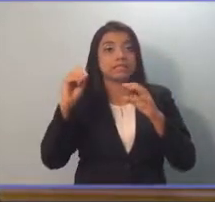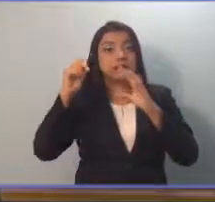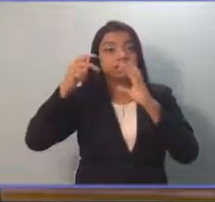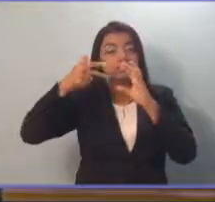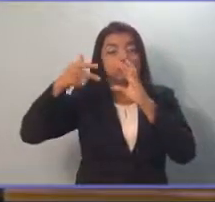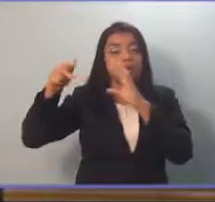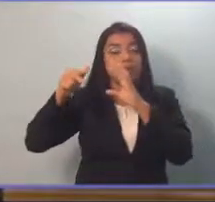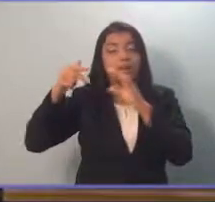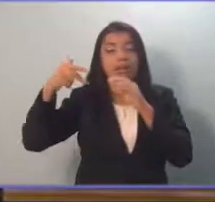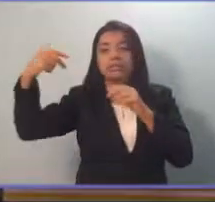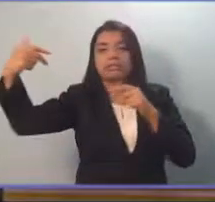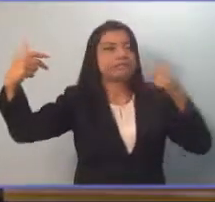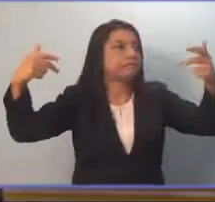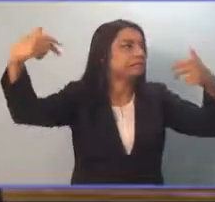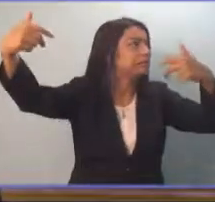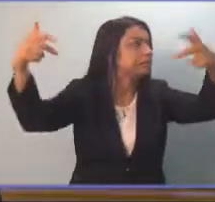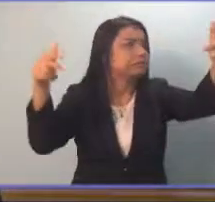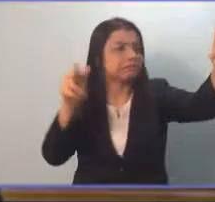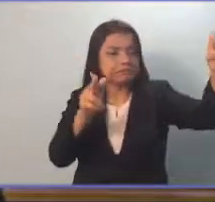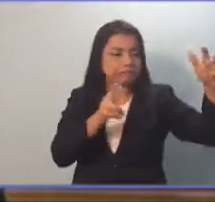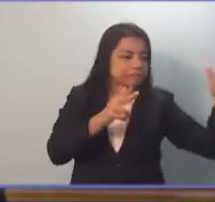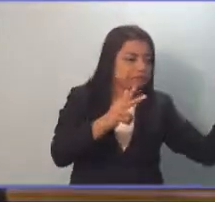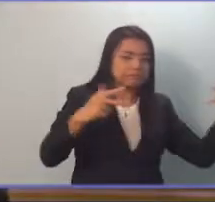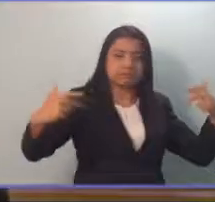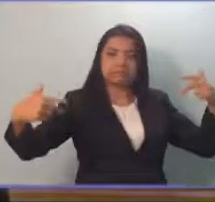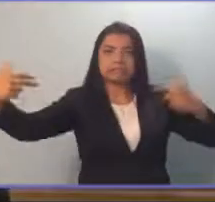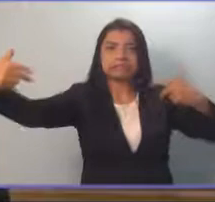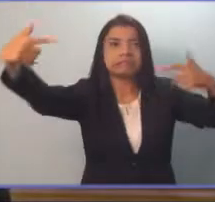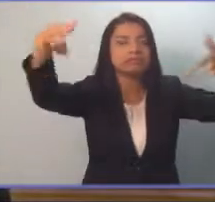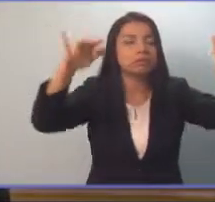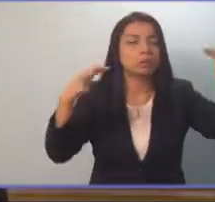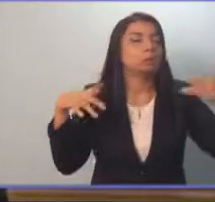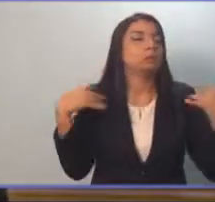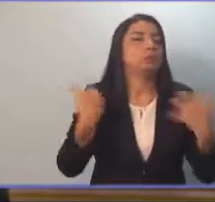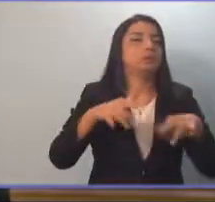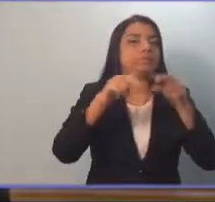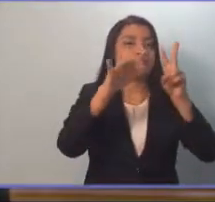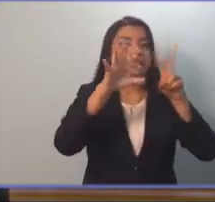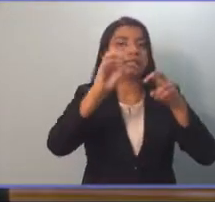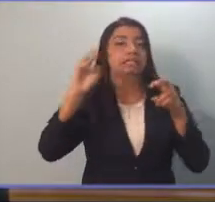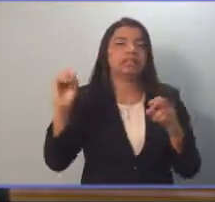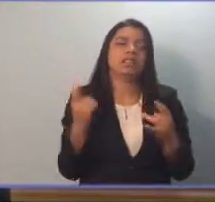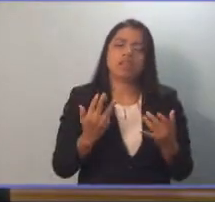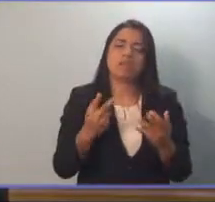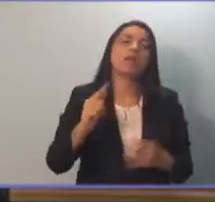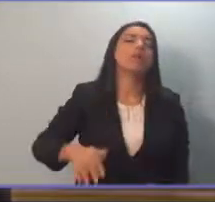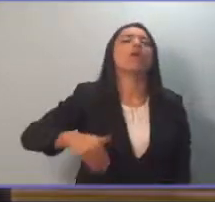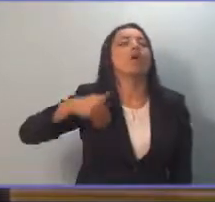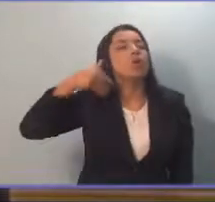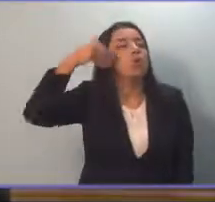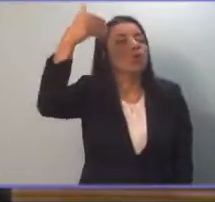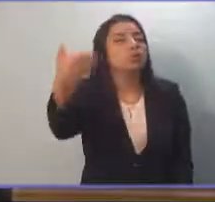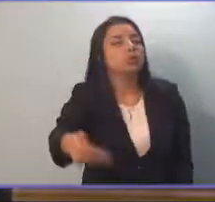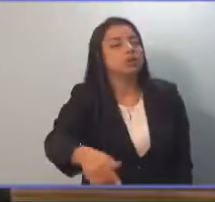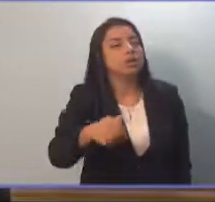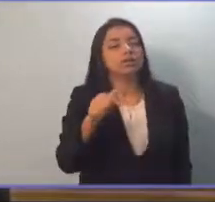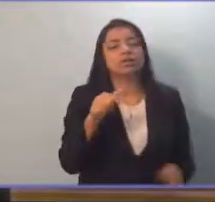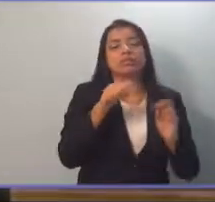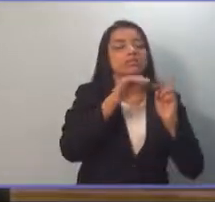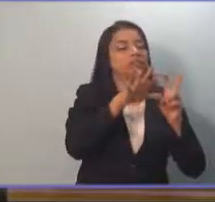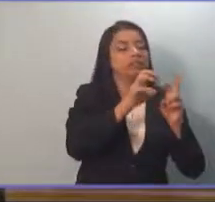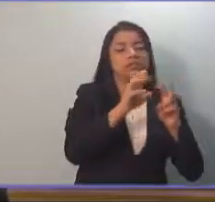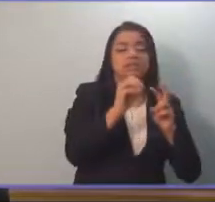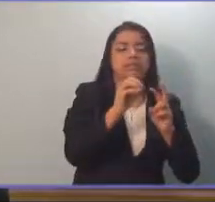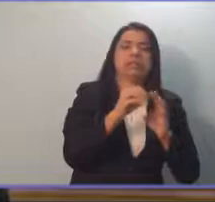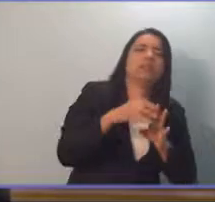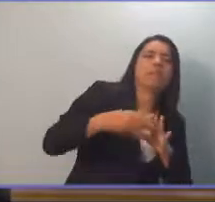diferentes lugares del país, que esperamos en el próximo año escalar a más de 1.500 con la